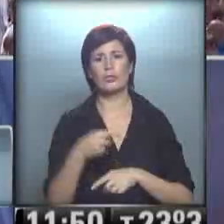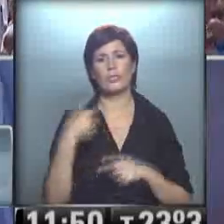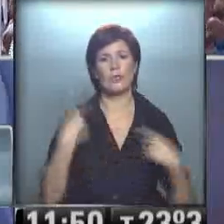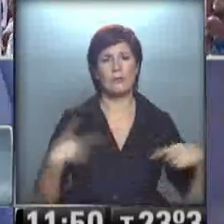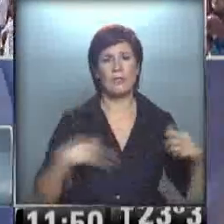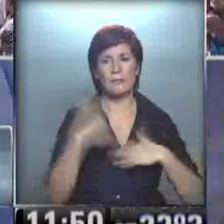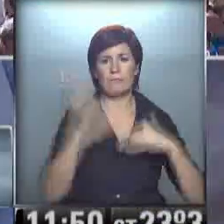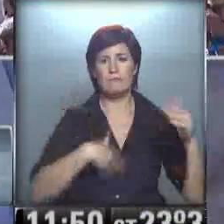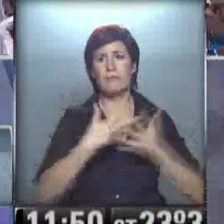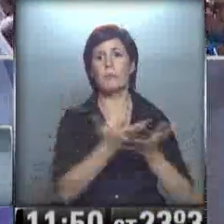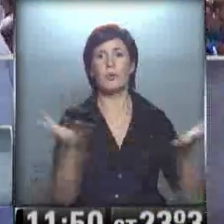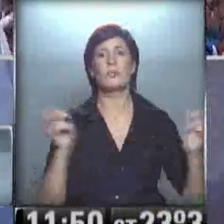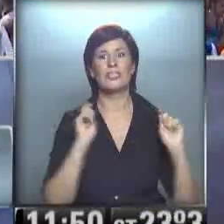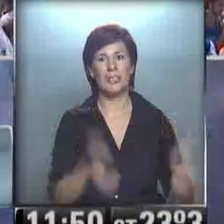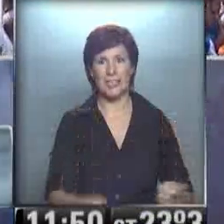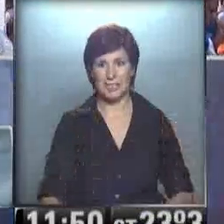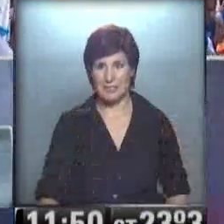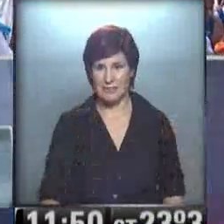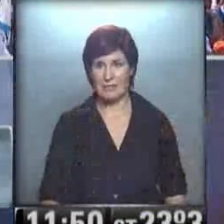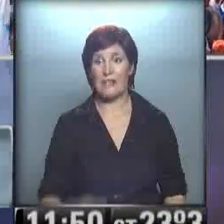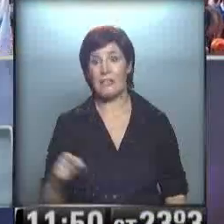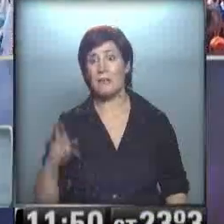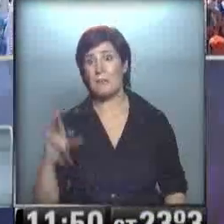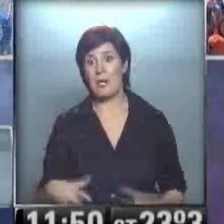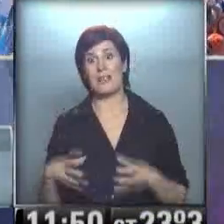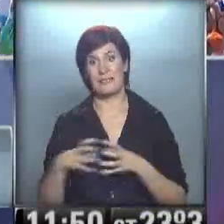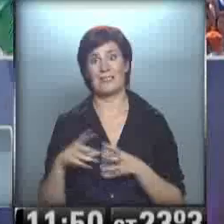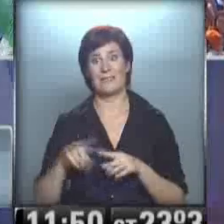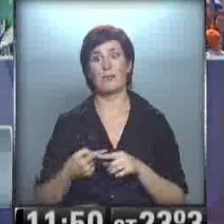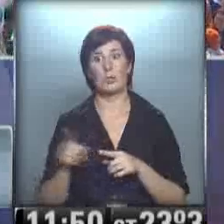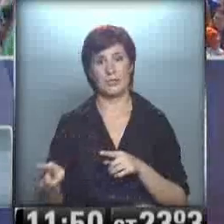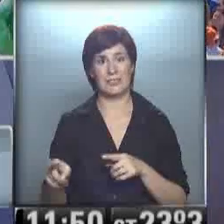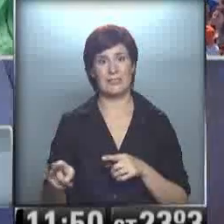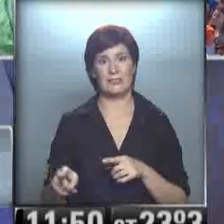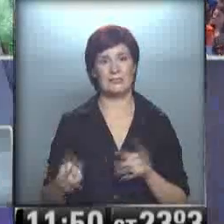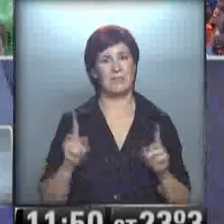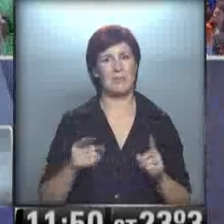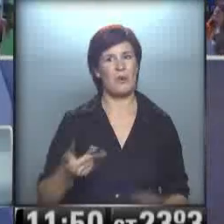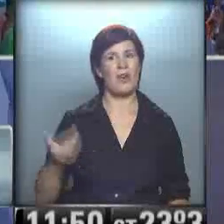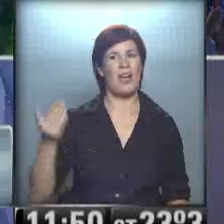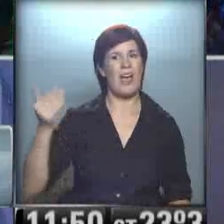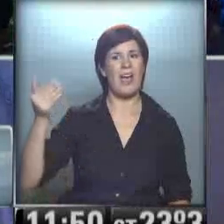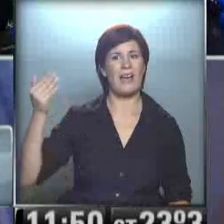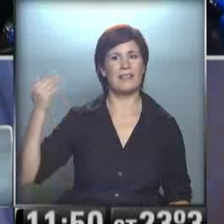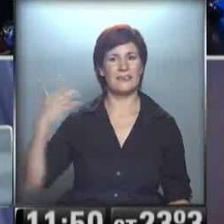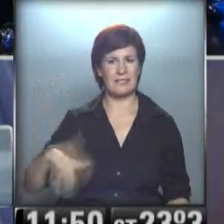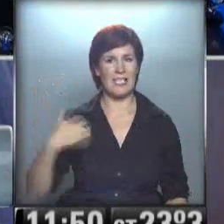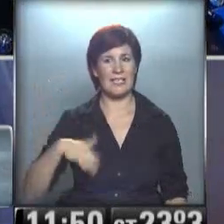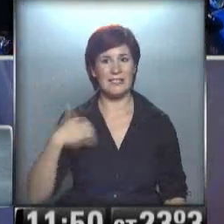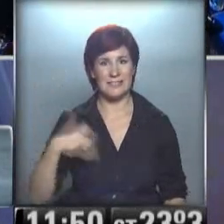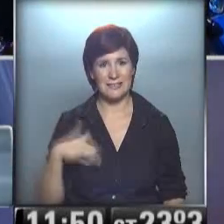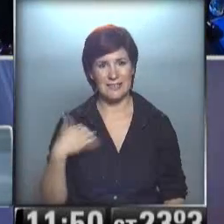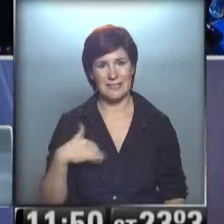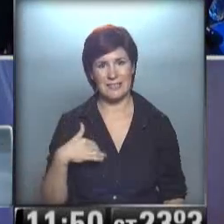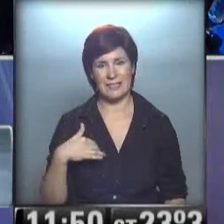discurso, de ese proyecto político alternativo que simplemente nos remite a lo que sucedió en Argentina